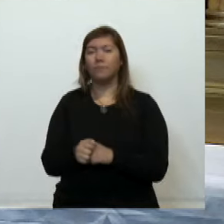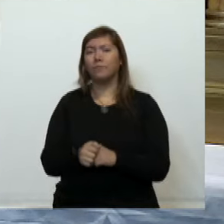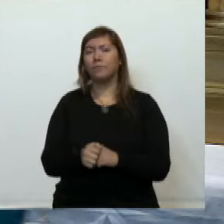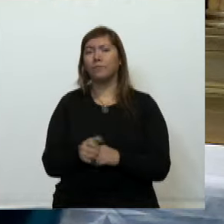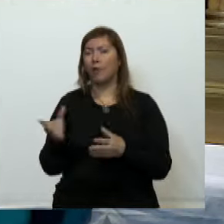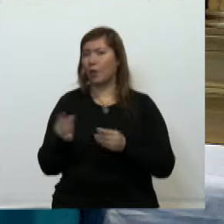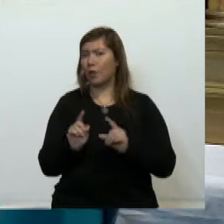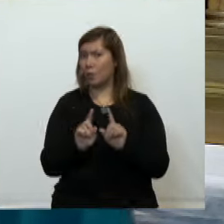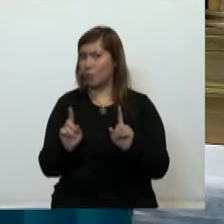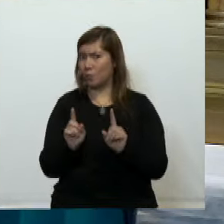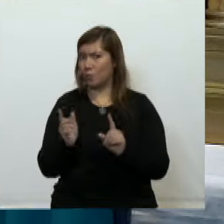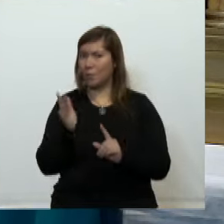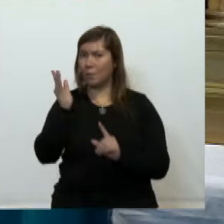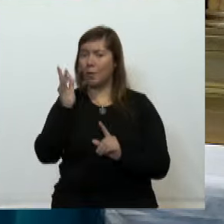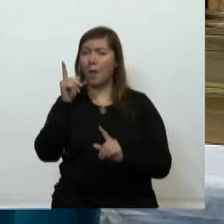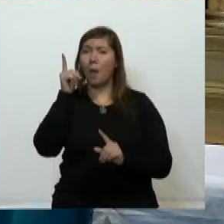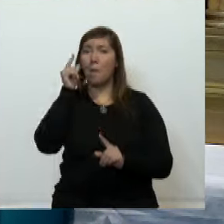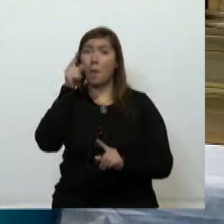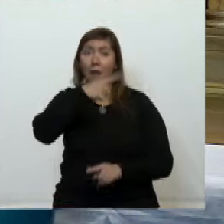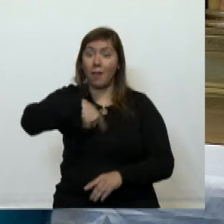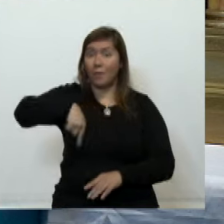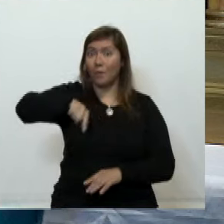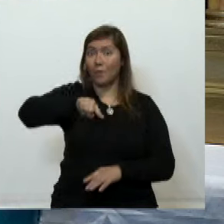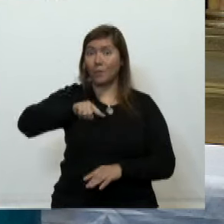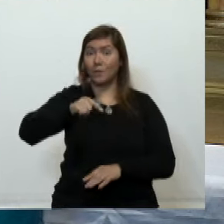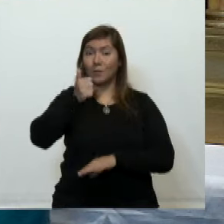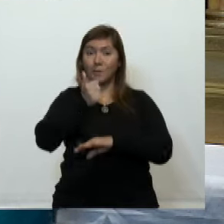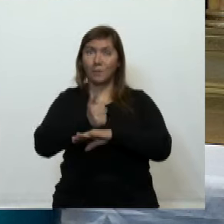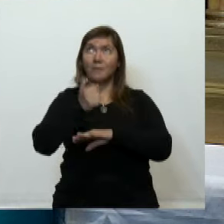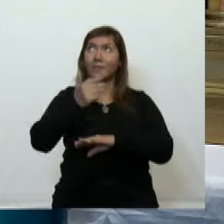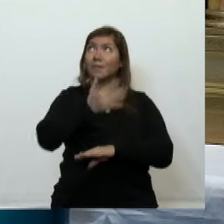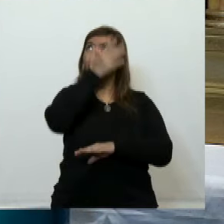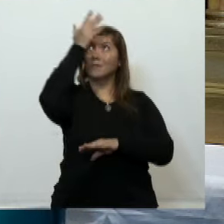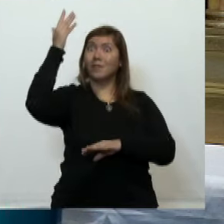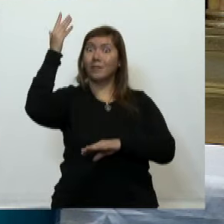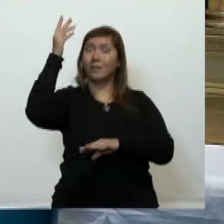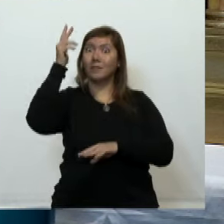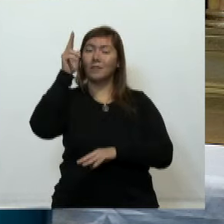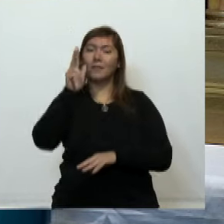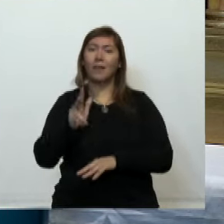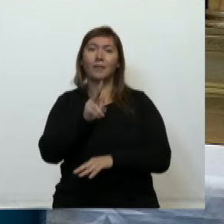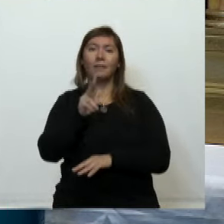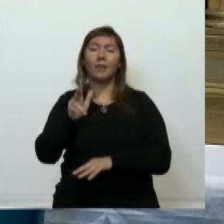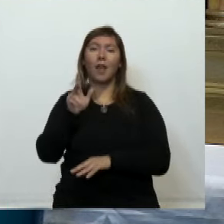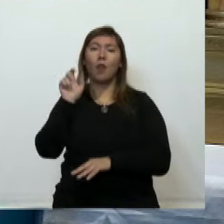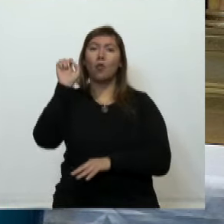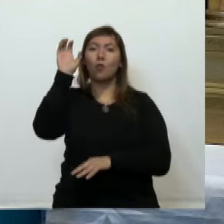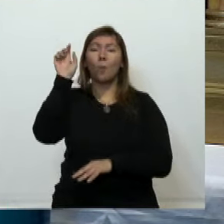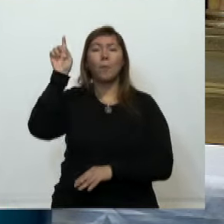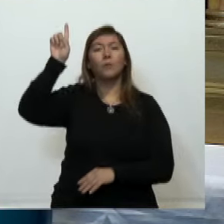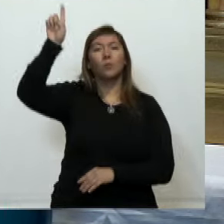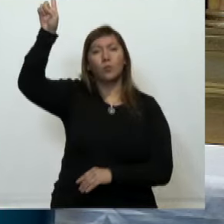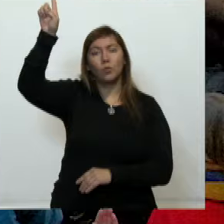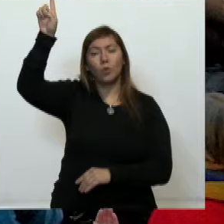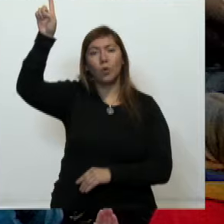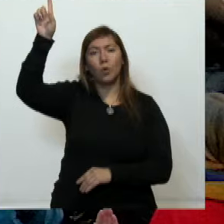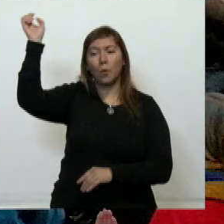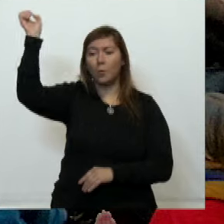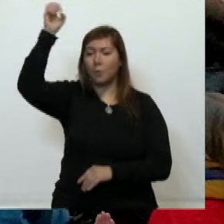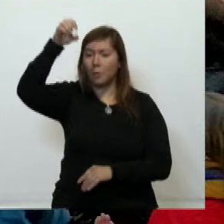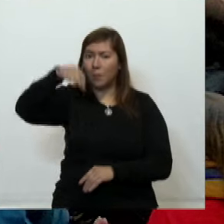juntos: Padre nuestro que estás en el cielo, santificado sea tu nombre, venga